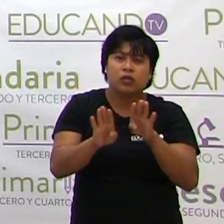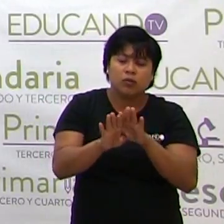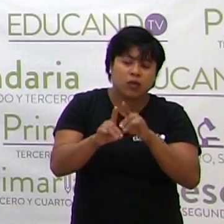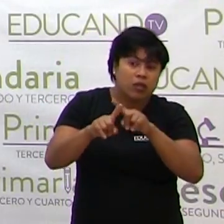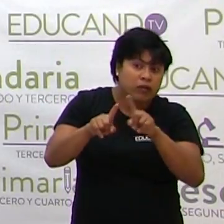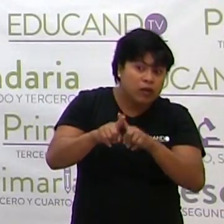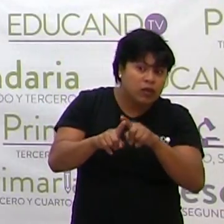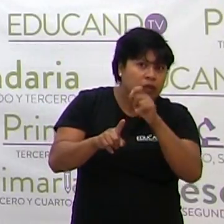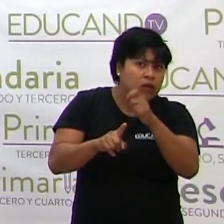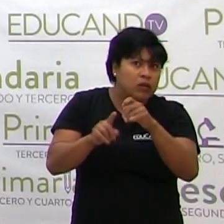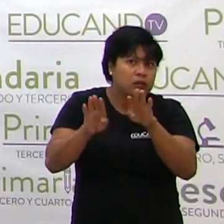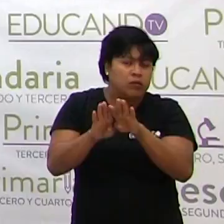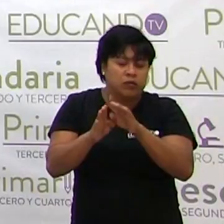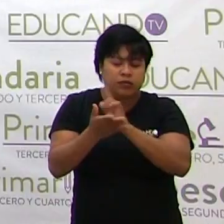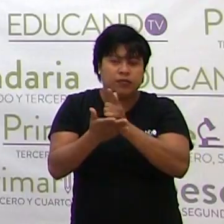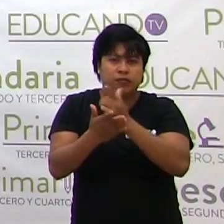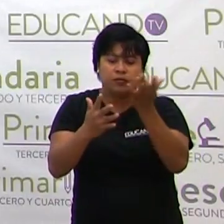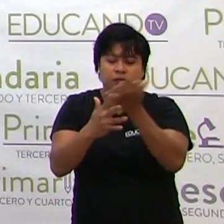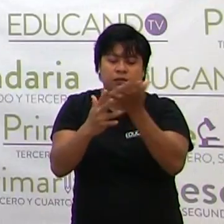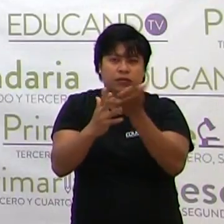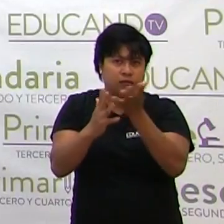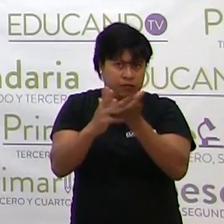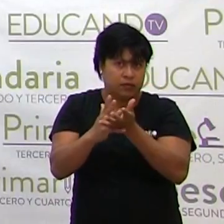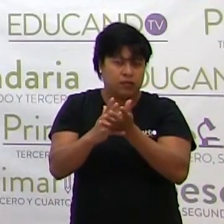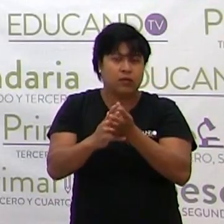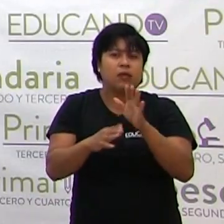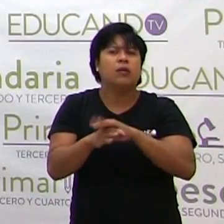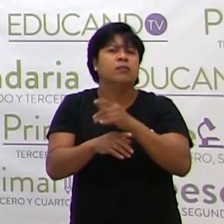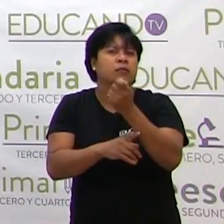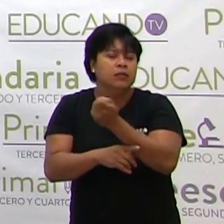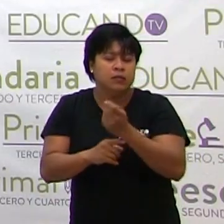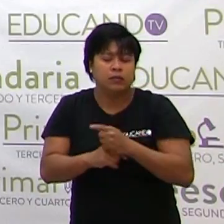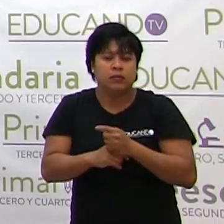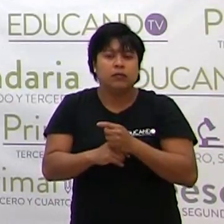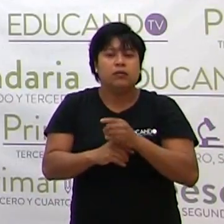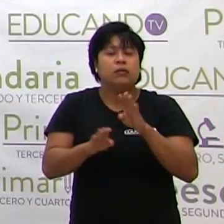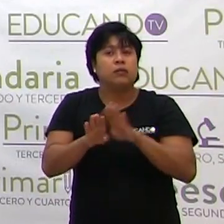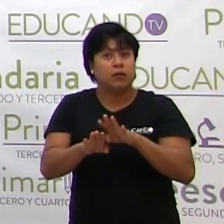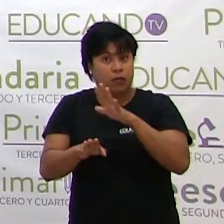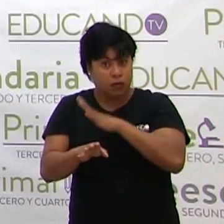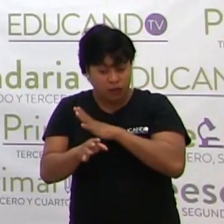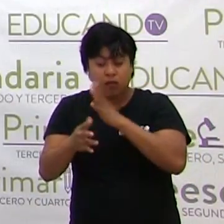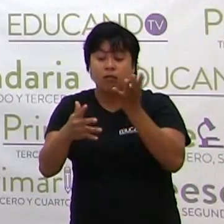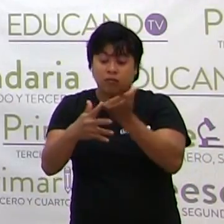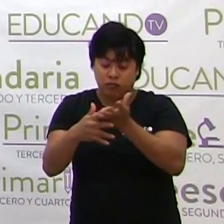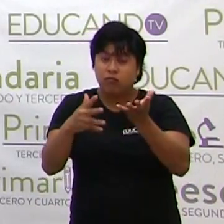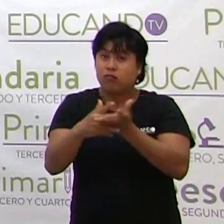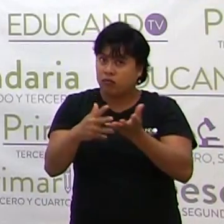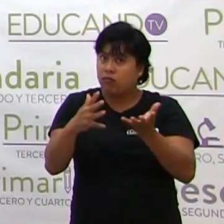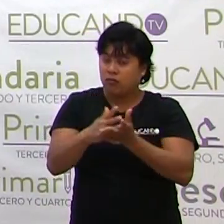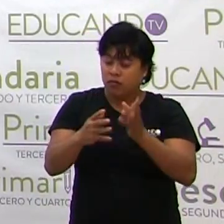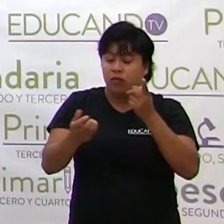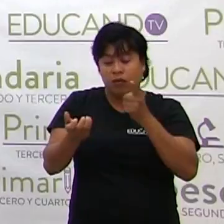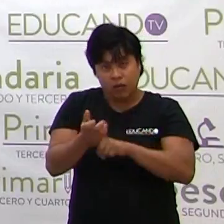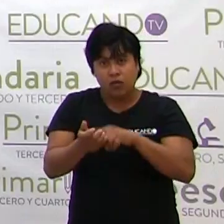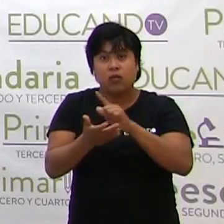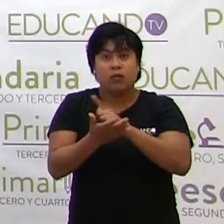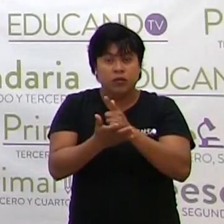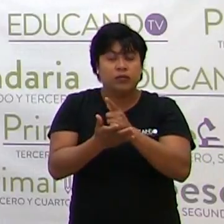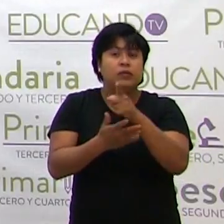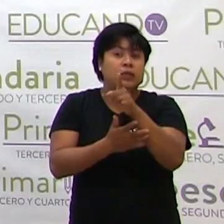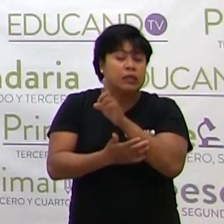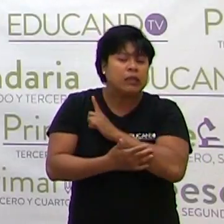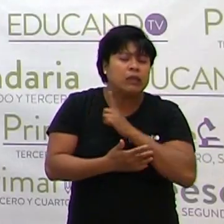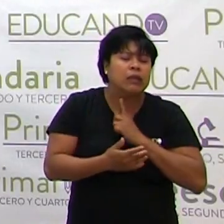del libro. Te voy a decir por qué. Porque todas las cosas tienen partes. Y es muy importante conocer